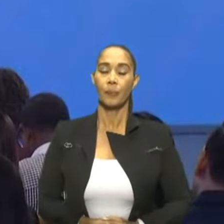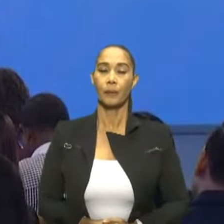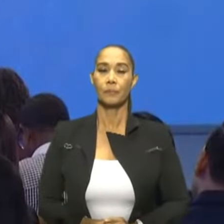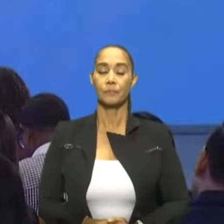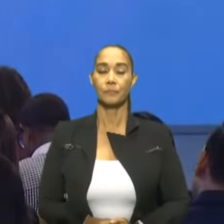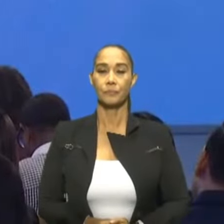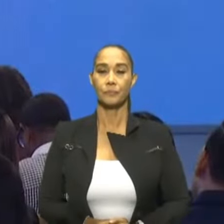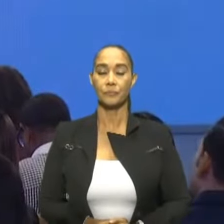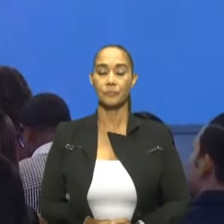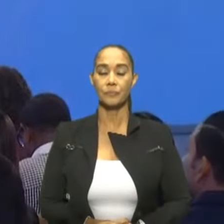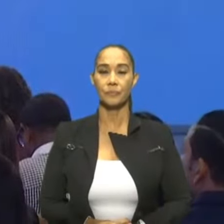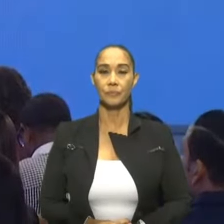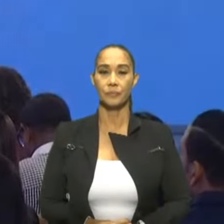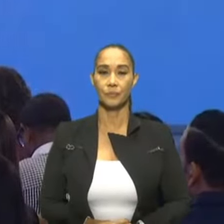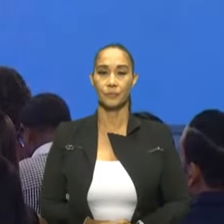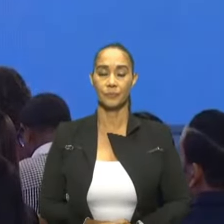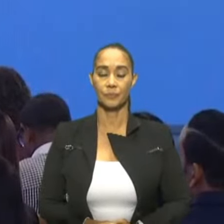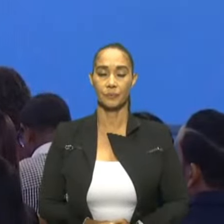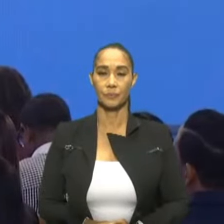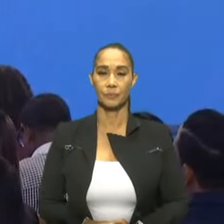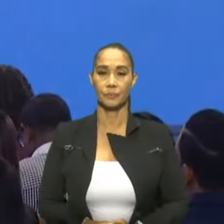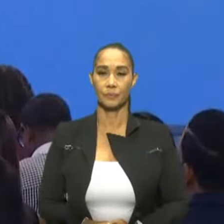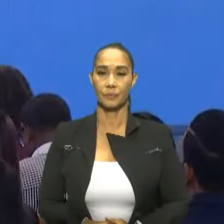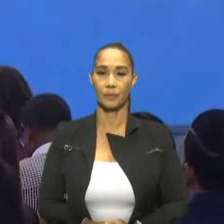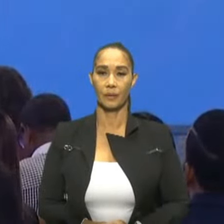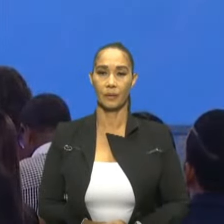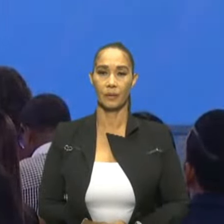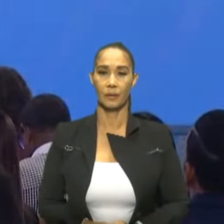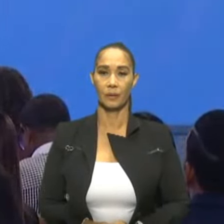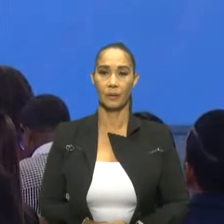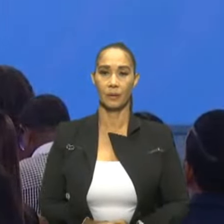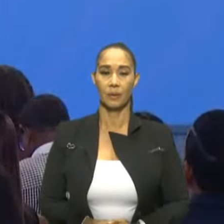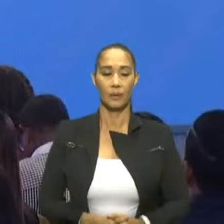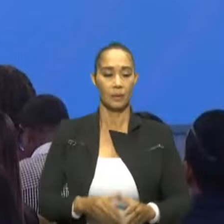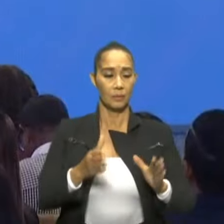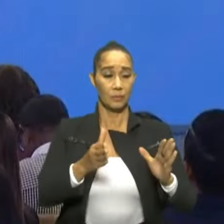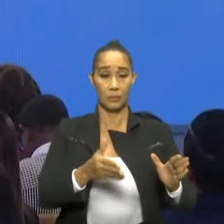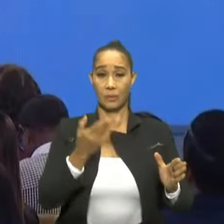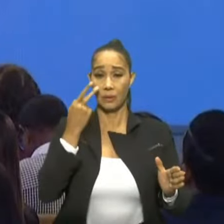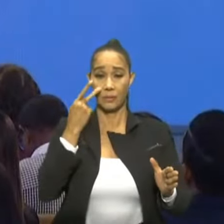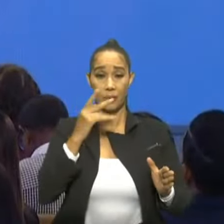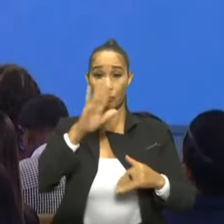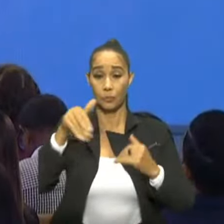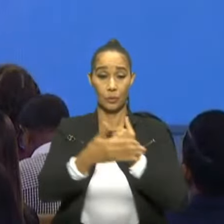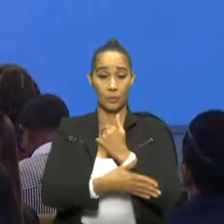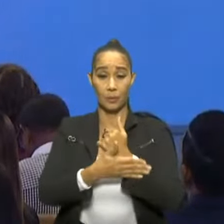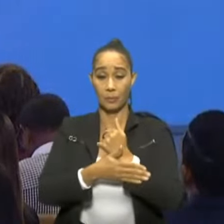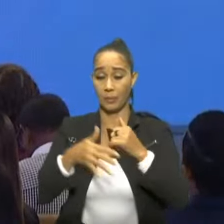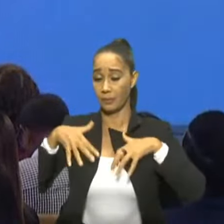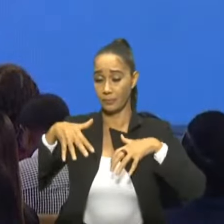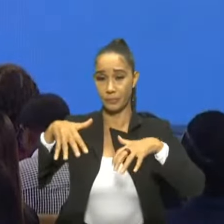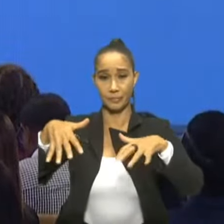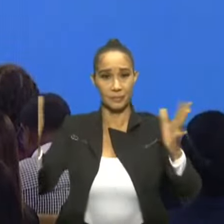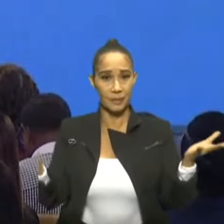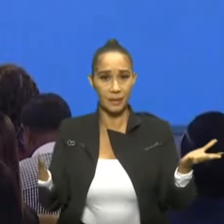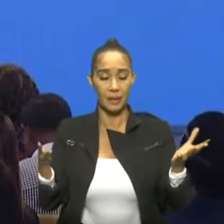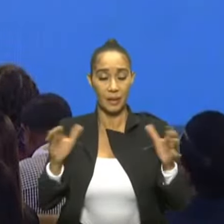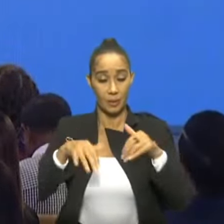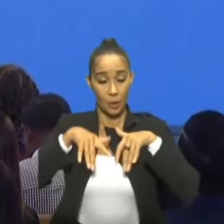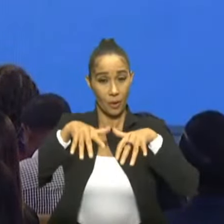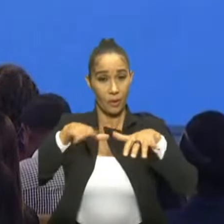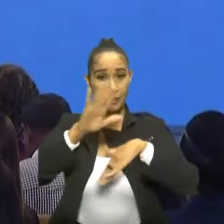eh todo el país pero que eso no tiene que ver con la garantía porque que todo el país sea movido quién aquí han hecho